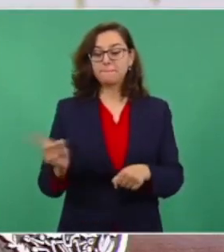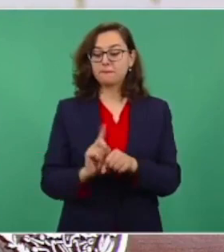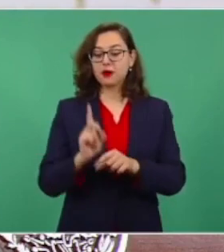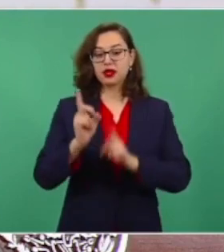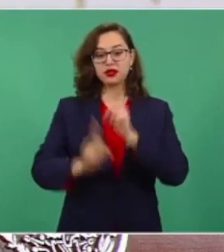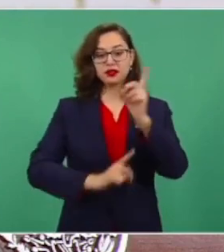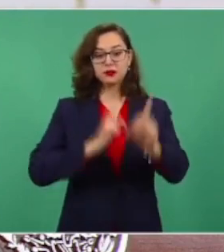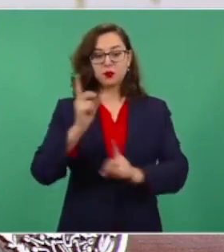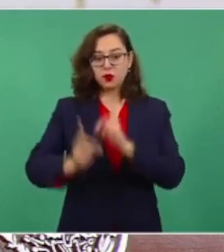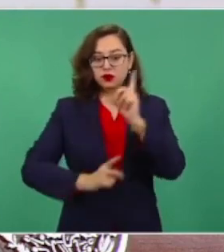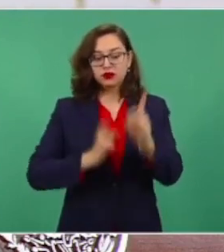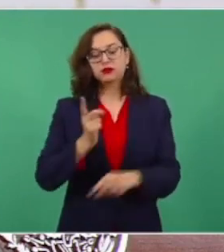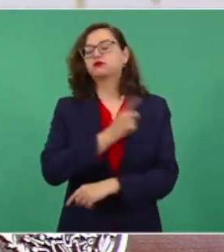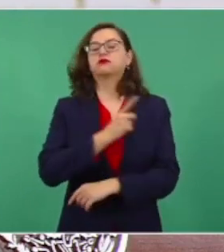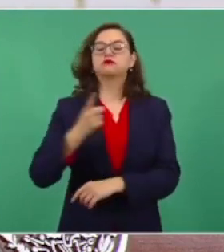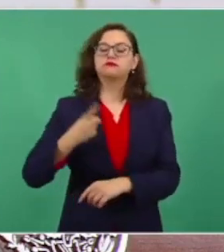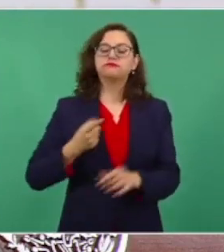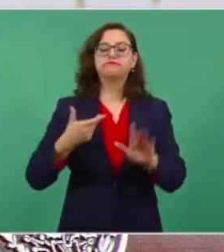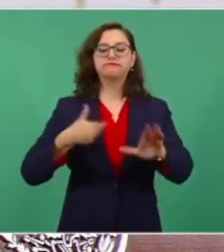días, caminar,